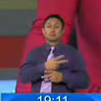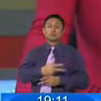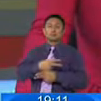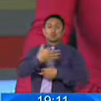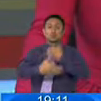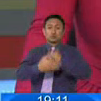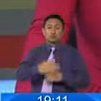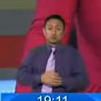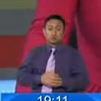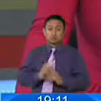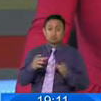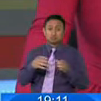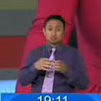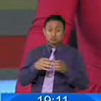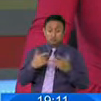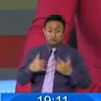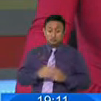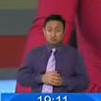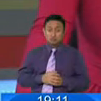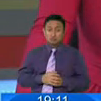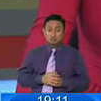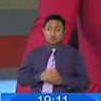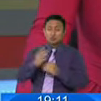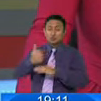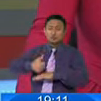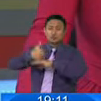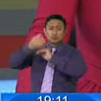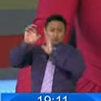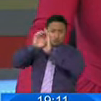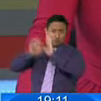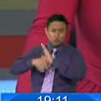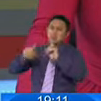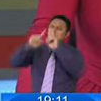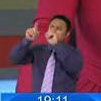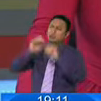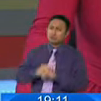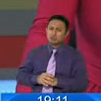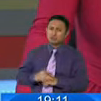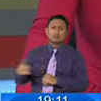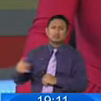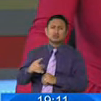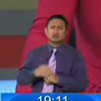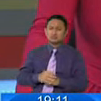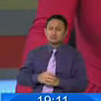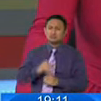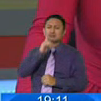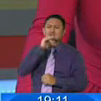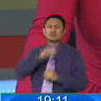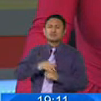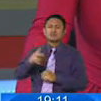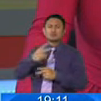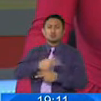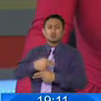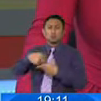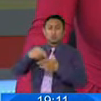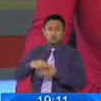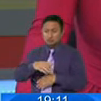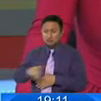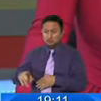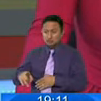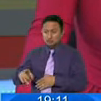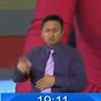la entidad ha realizado una consulta a la Corte Constitucional para que dirima el alcance de las competencias del Consejo de Participación